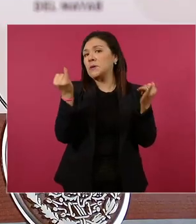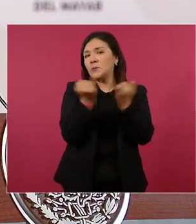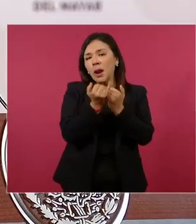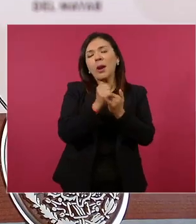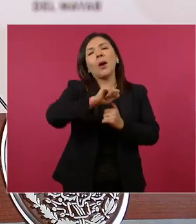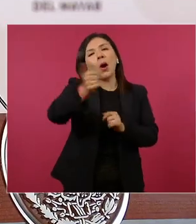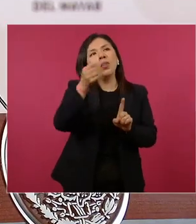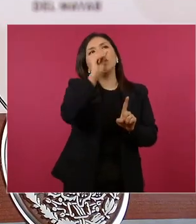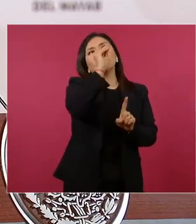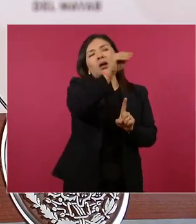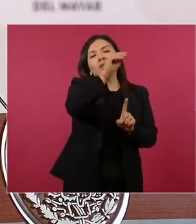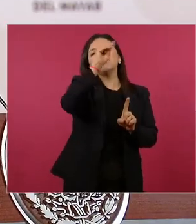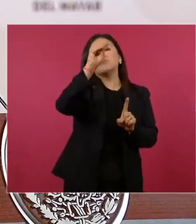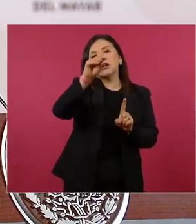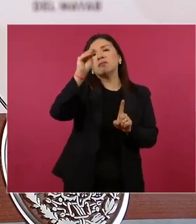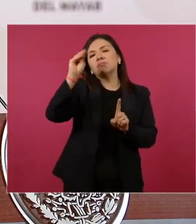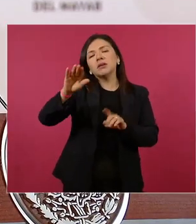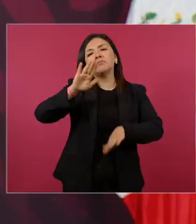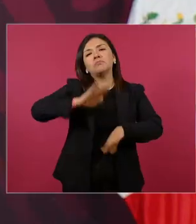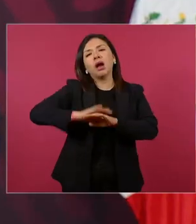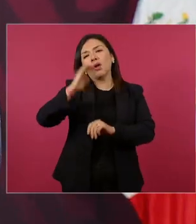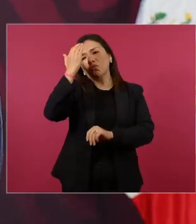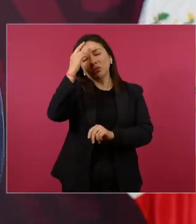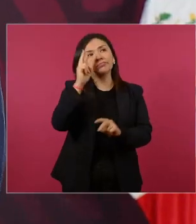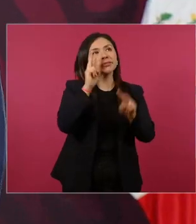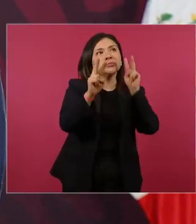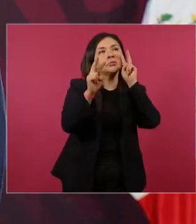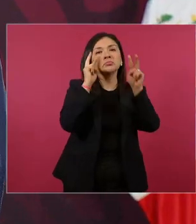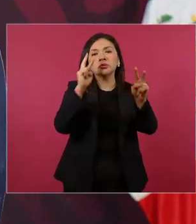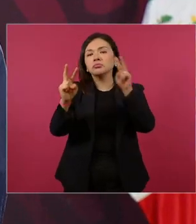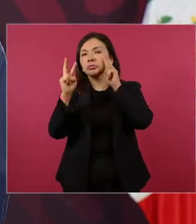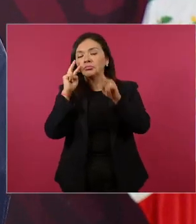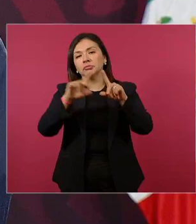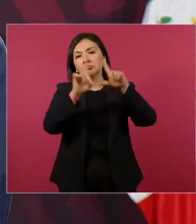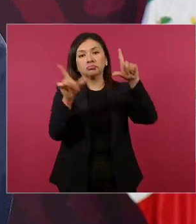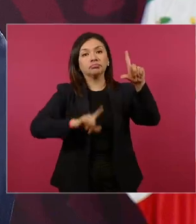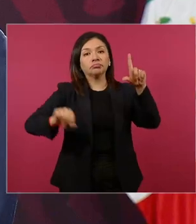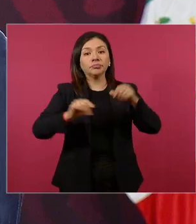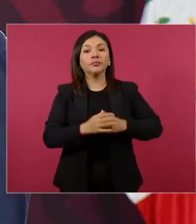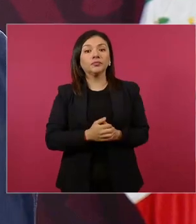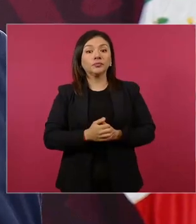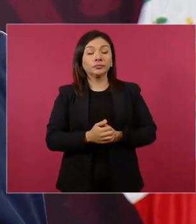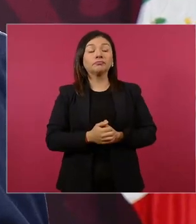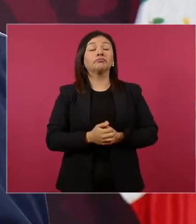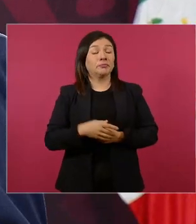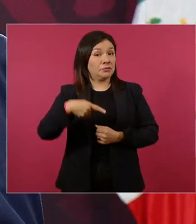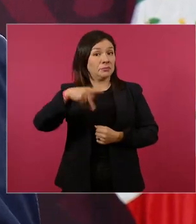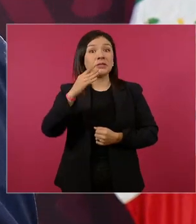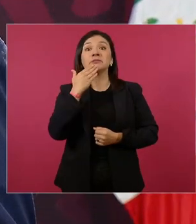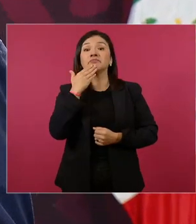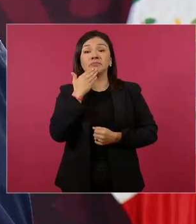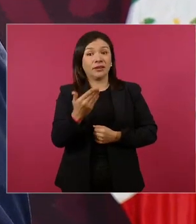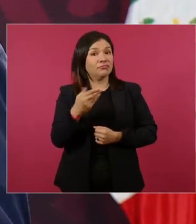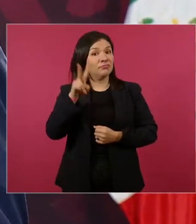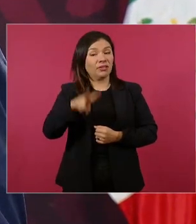estar recorriendo todo el país, pero es muy buena la